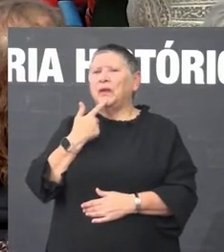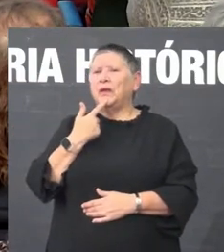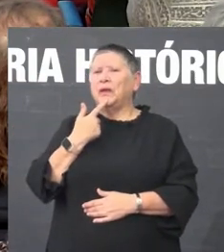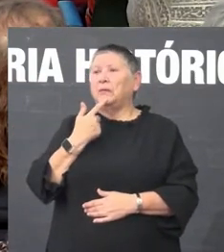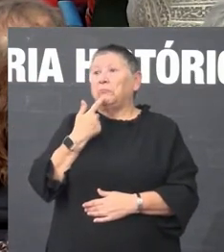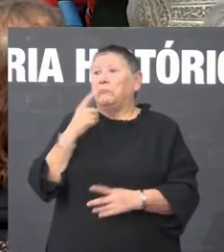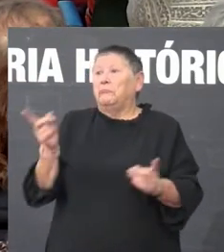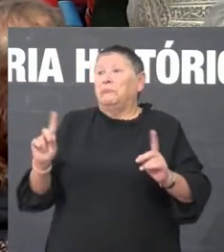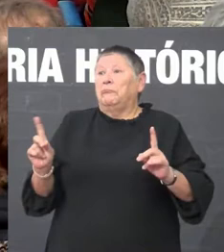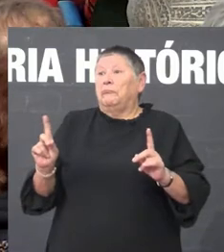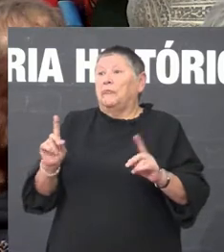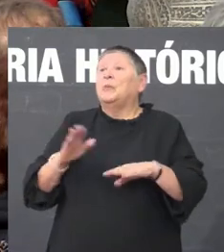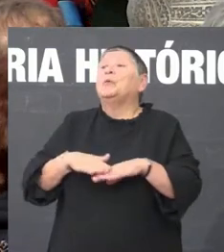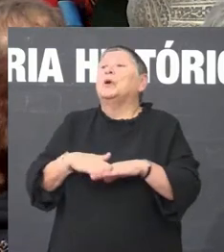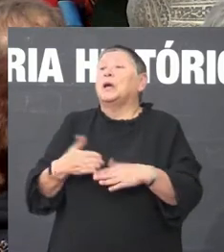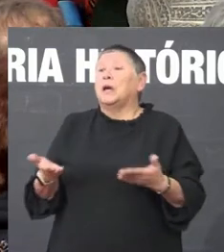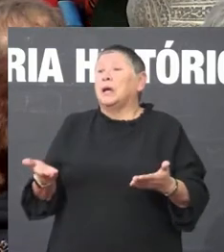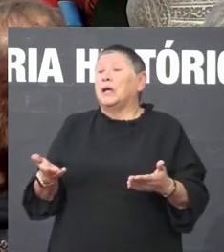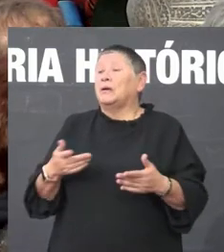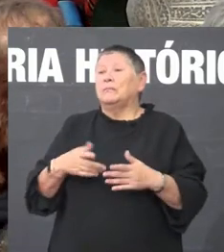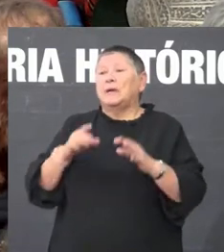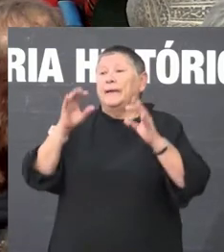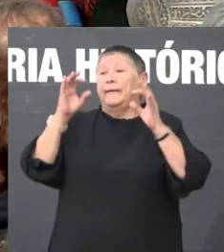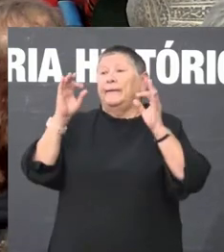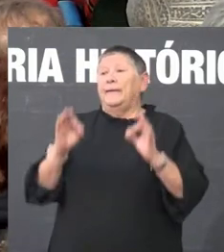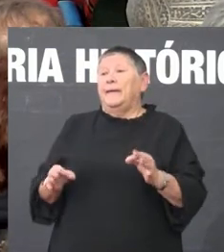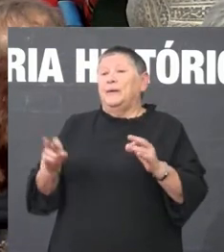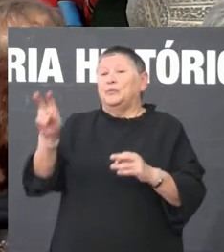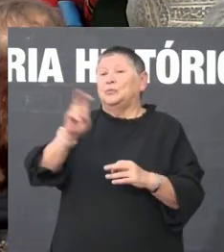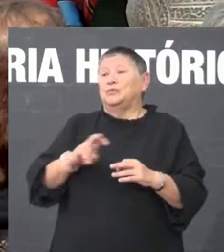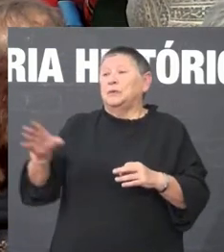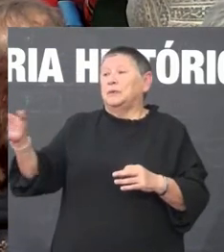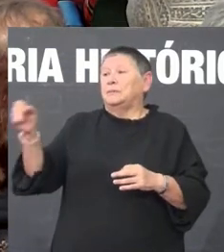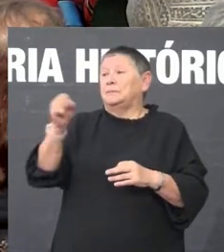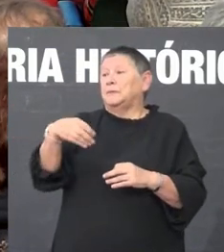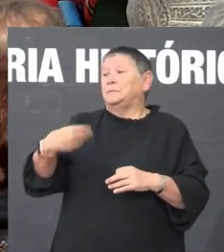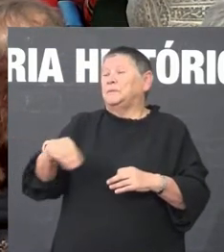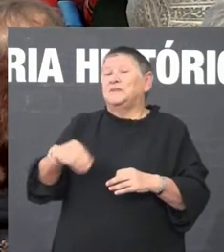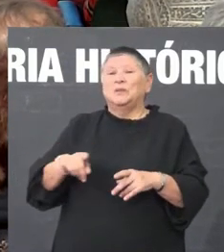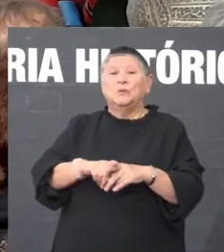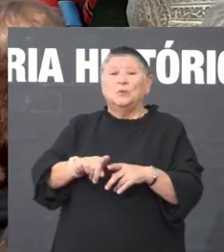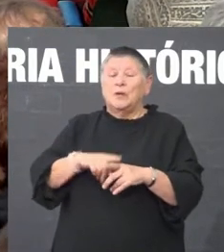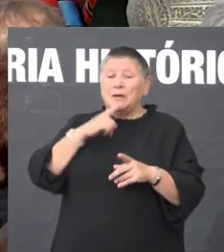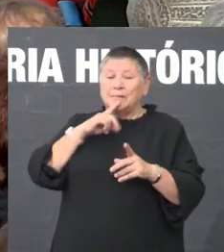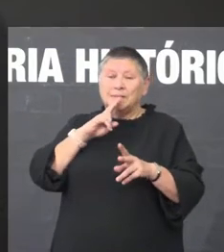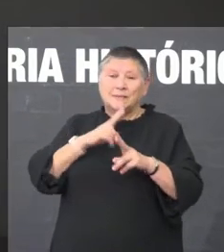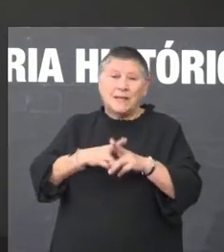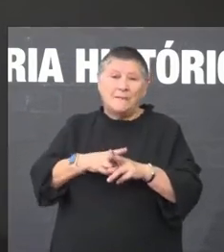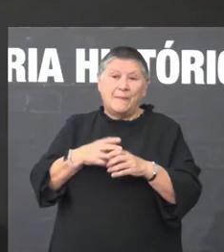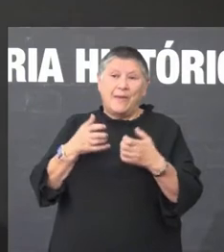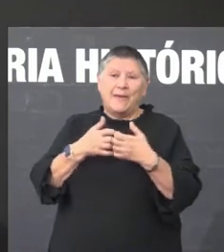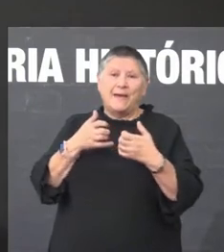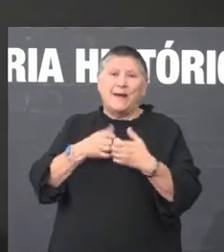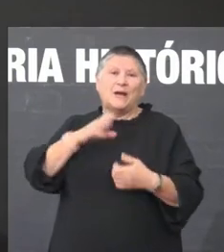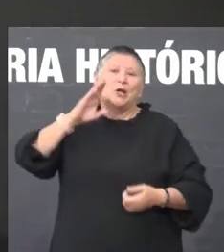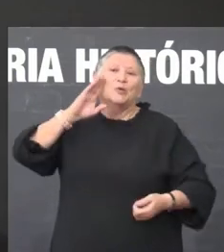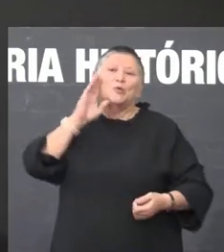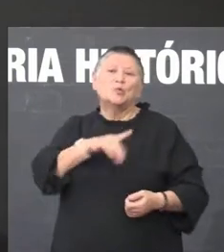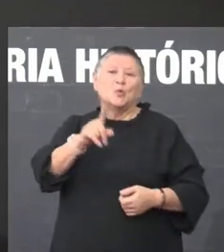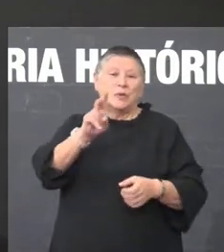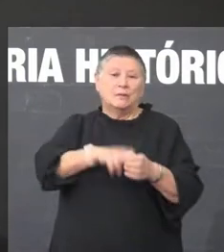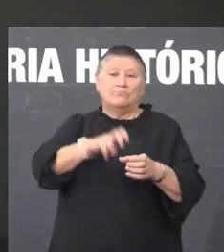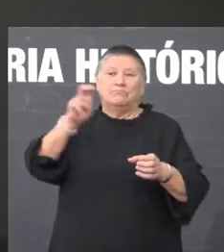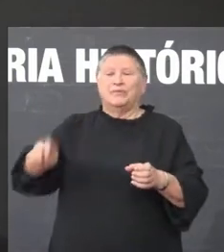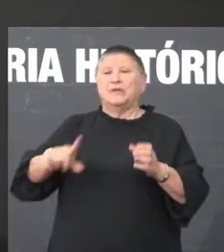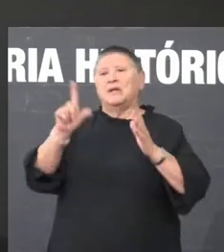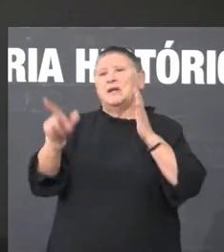fondo era un servidor del Estado que hizo lo que tenía que hacer. Como guerra sucia, saltarte tu propia ley. Tú no puedes convertirte en lo mismo que